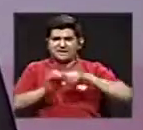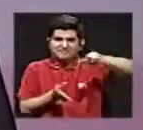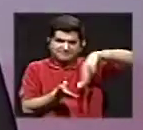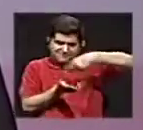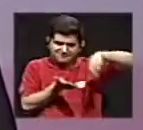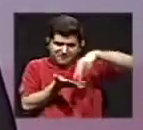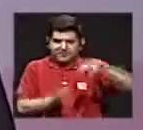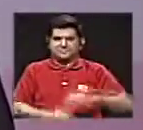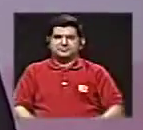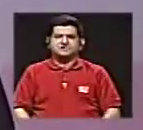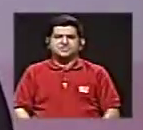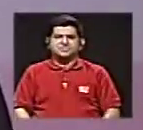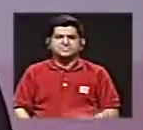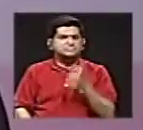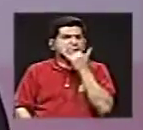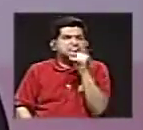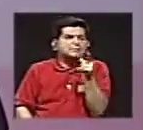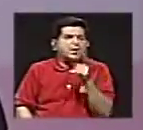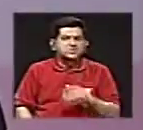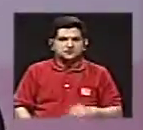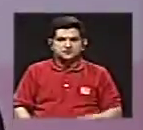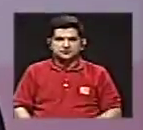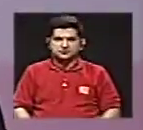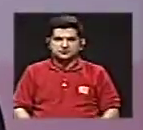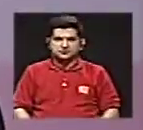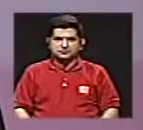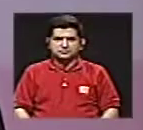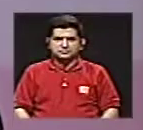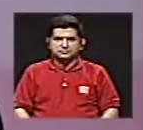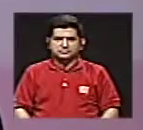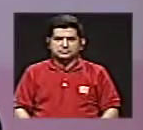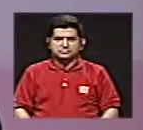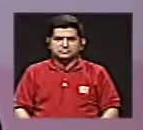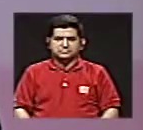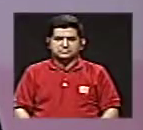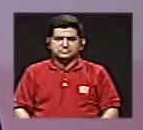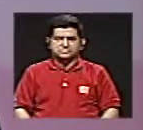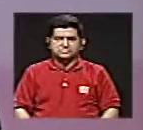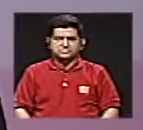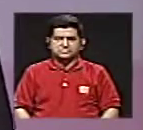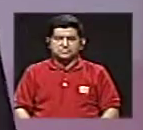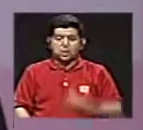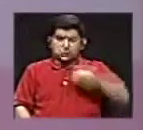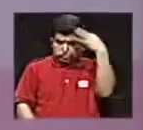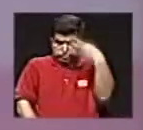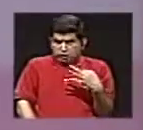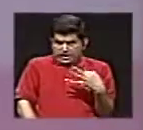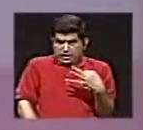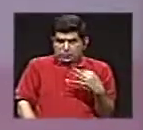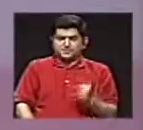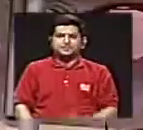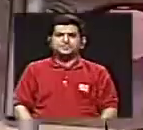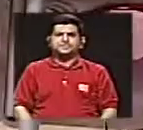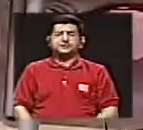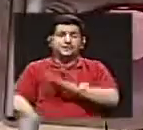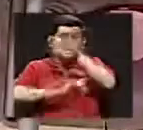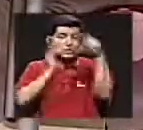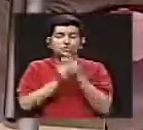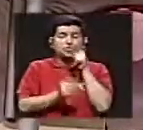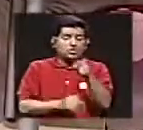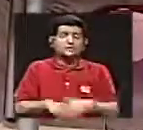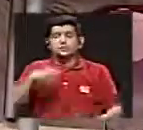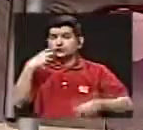bailes. Entonces, ¿qué es lo que está pasando? Que, al menos yo considero, que todas